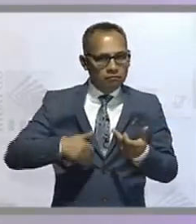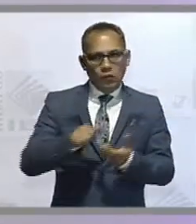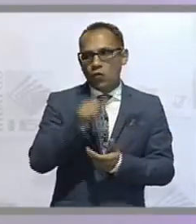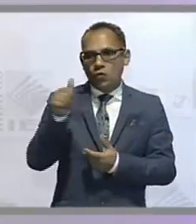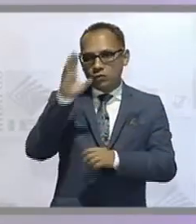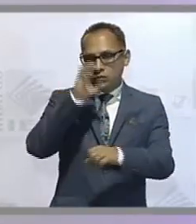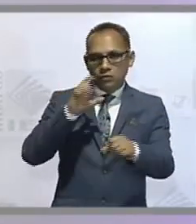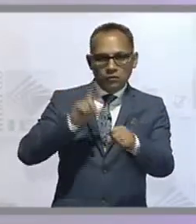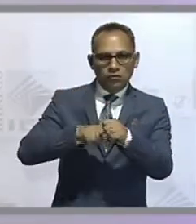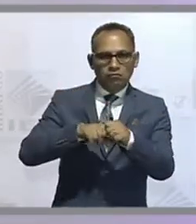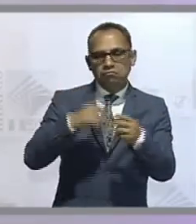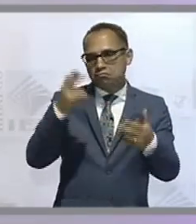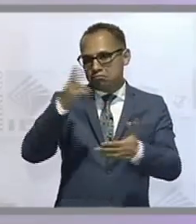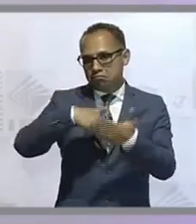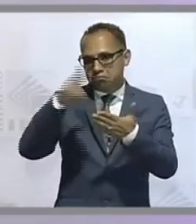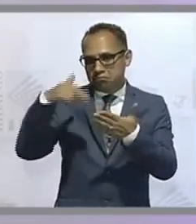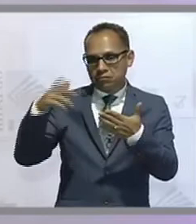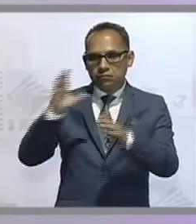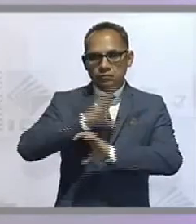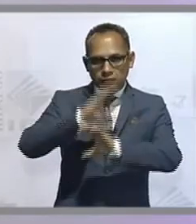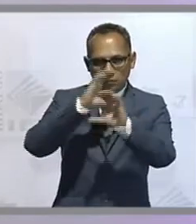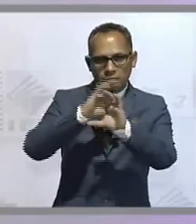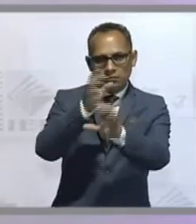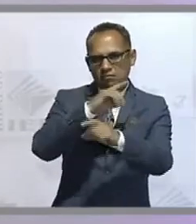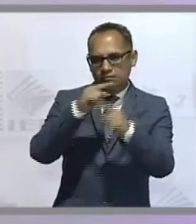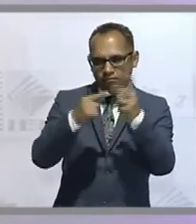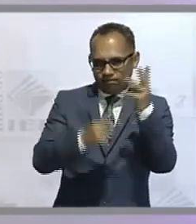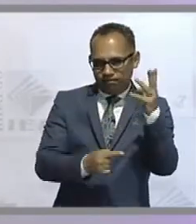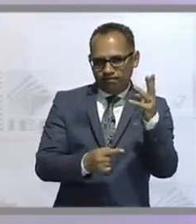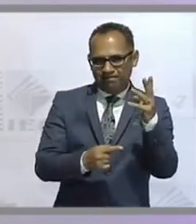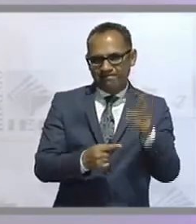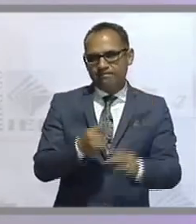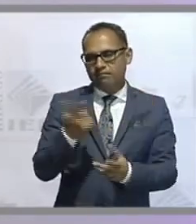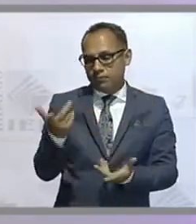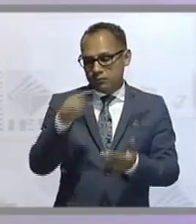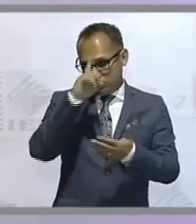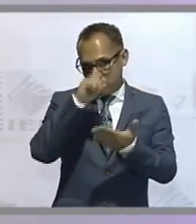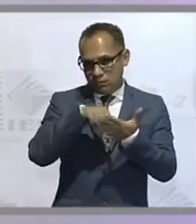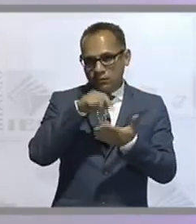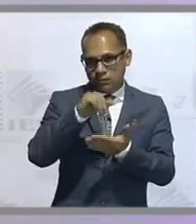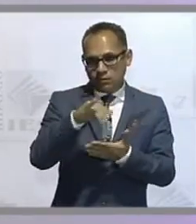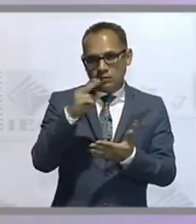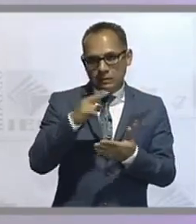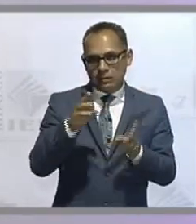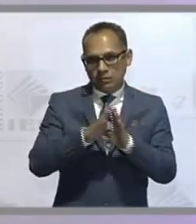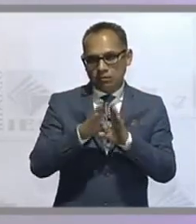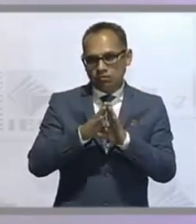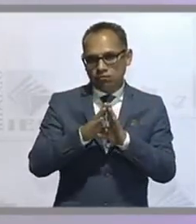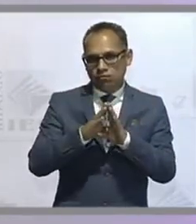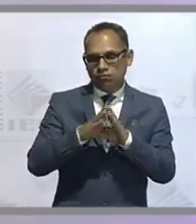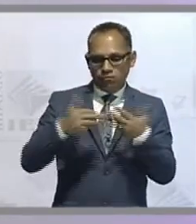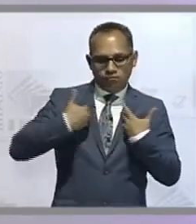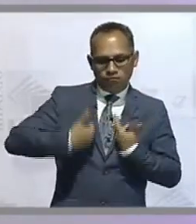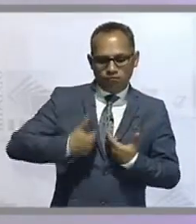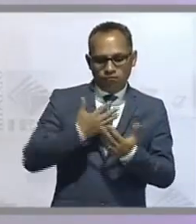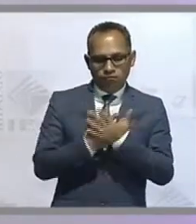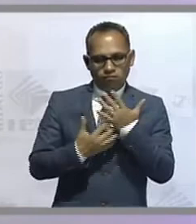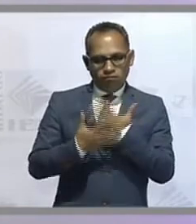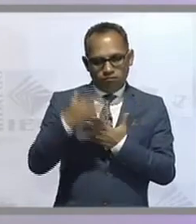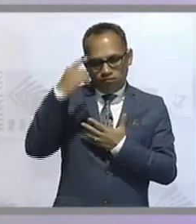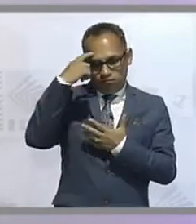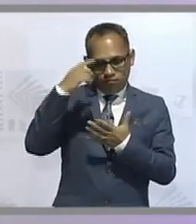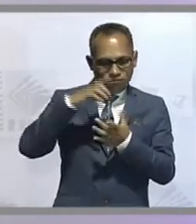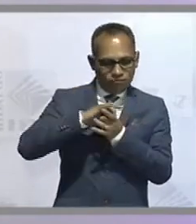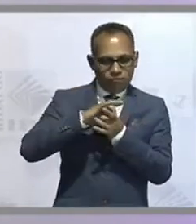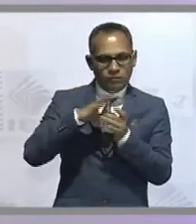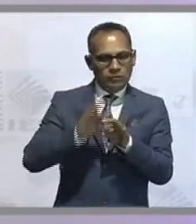culturales la pintura el canto etcétera yo creo que tenemos que partir de ser congruentes y de ver nuestra realidad la realidad es